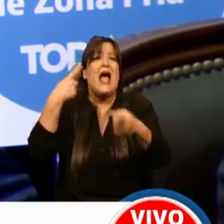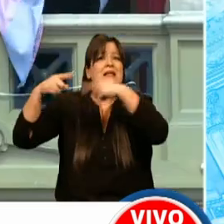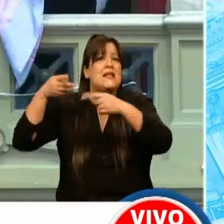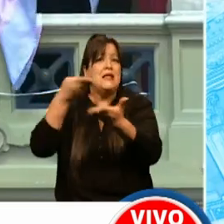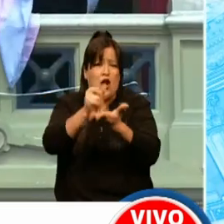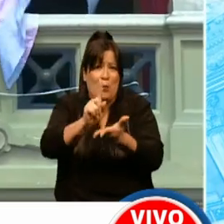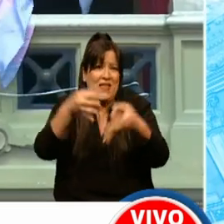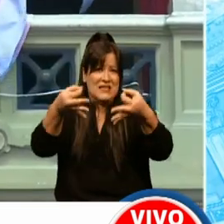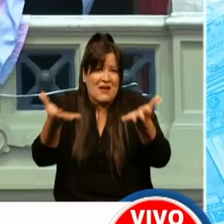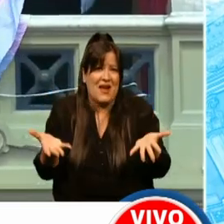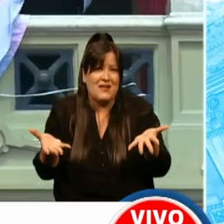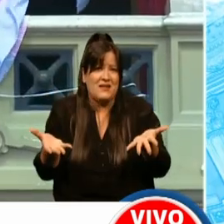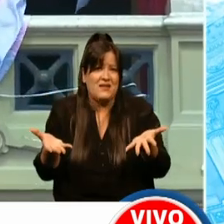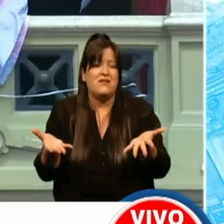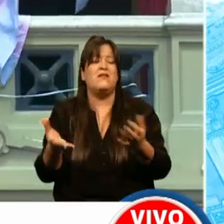y mucho menos